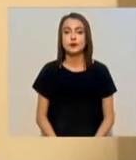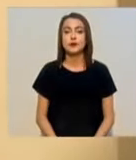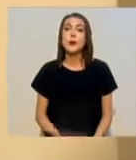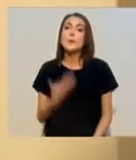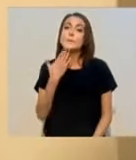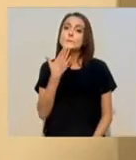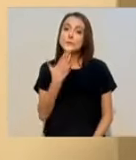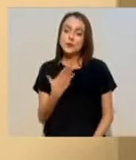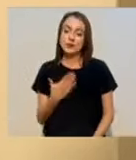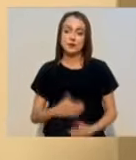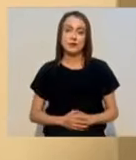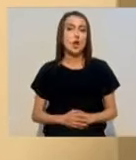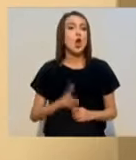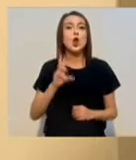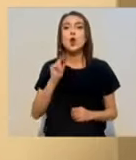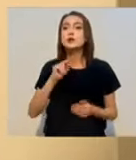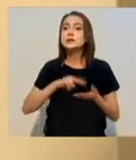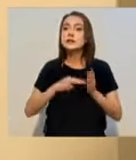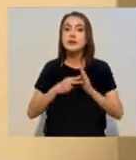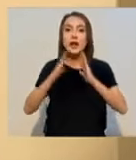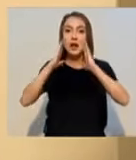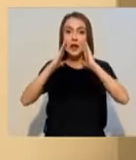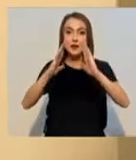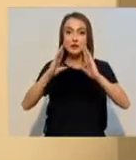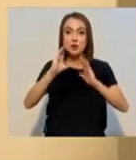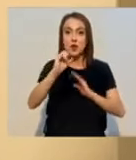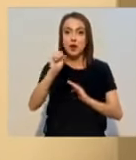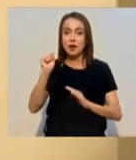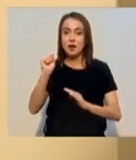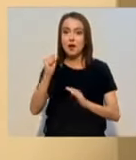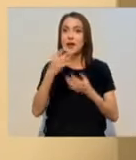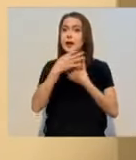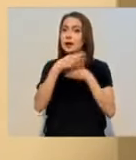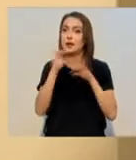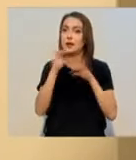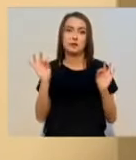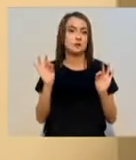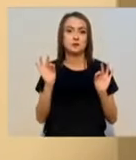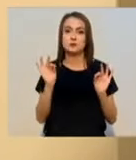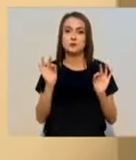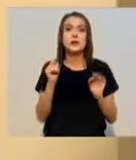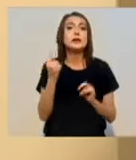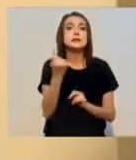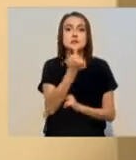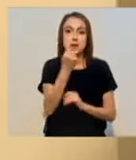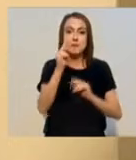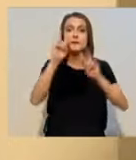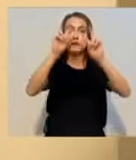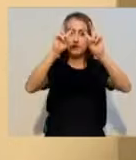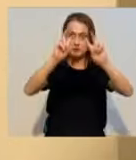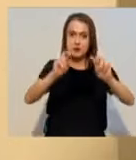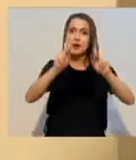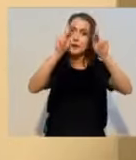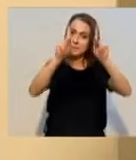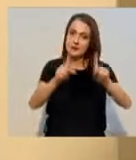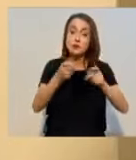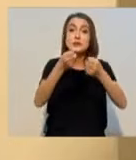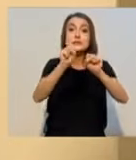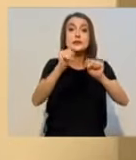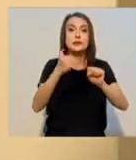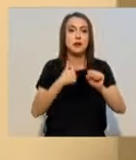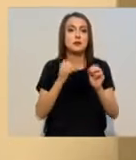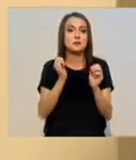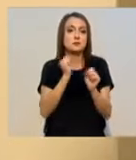Bueno, no es que la atención en la caja es gratuita. O sea, siempre se va a revisar si la persona está